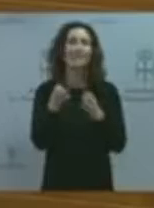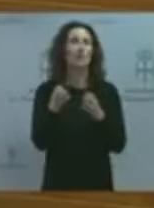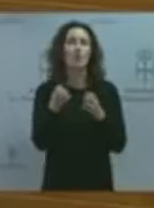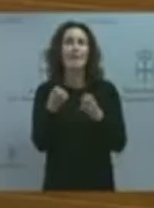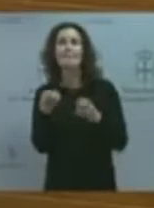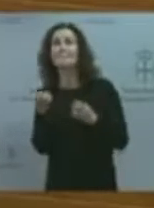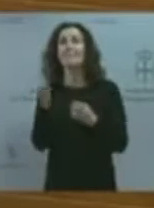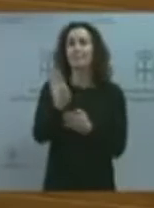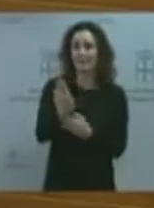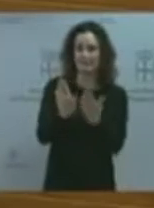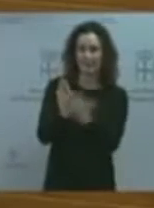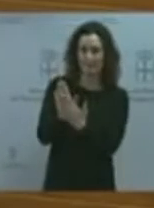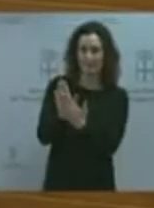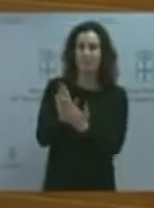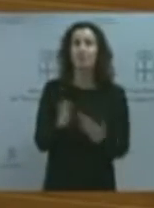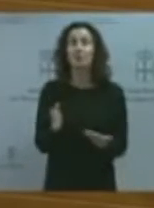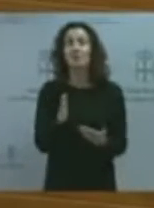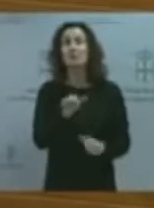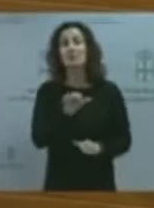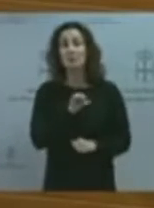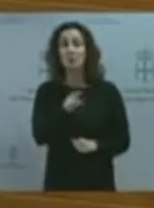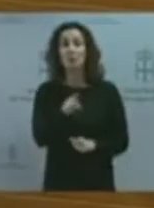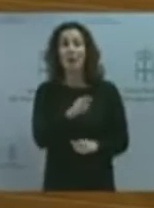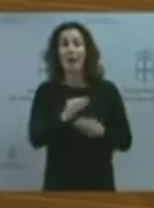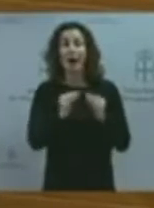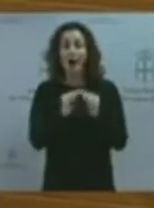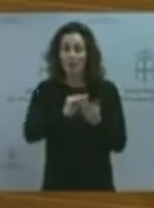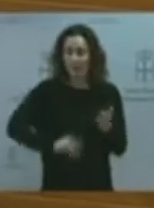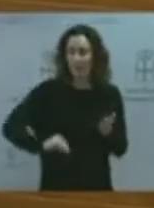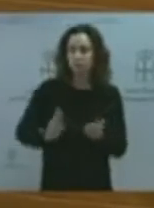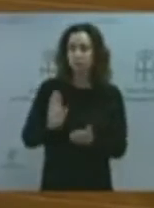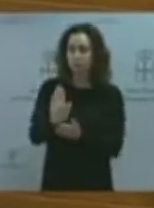haga propuestas en ese sentido constructivas para defender juntos los intereses de Asturias.